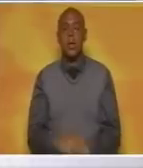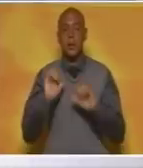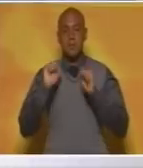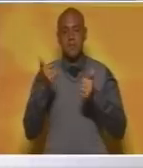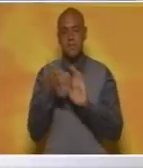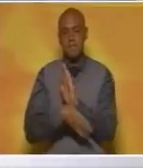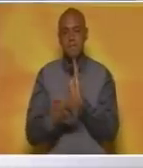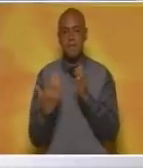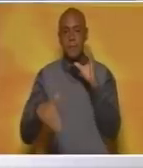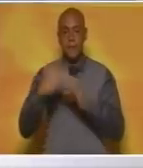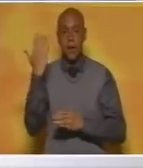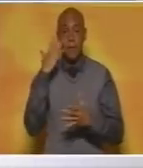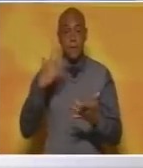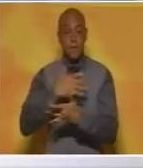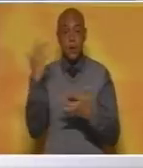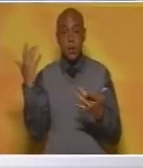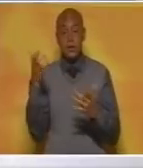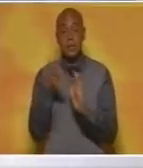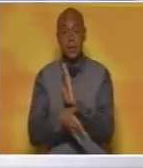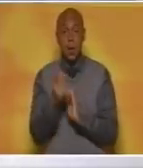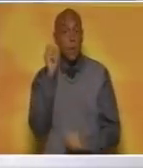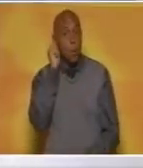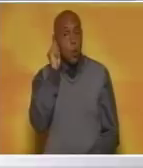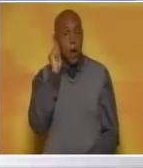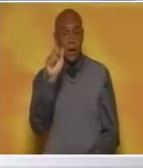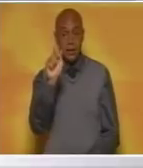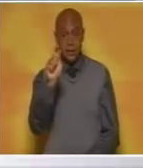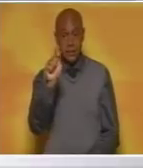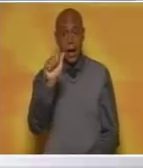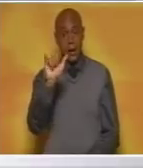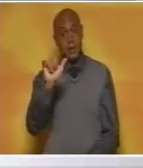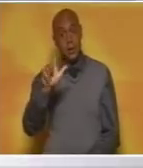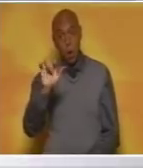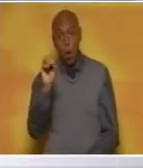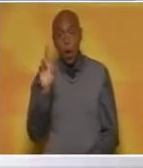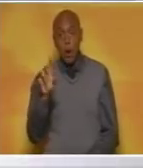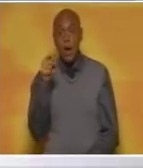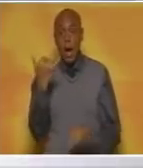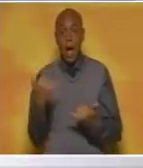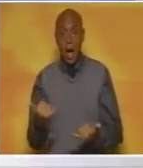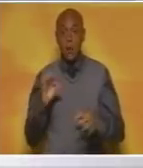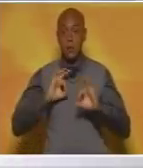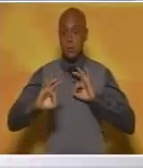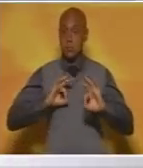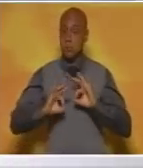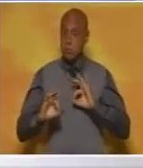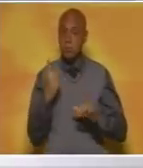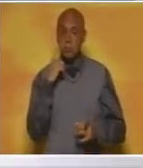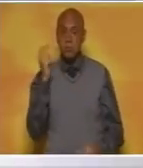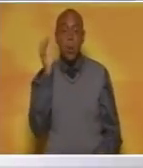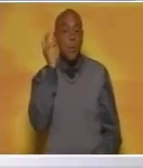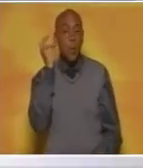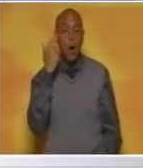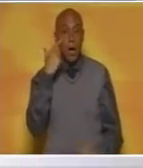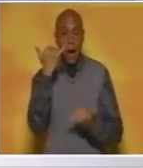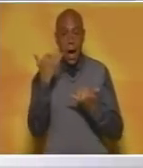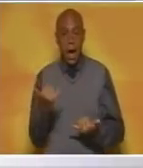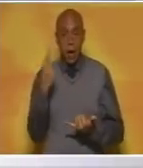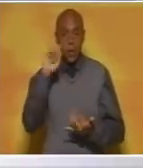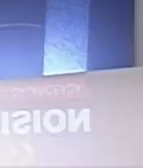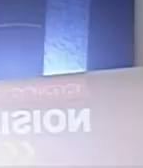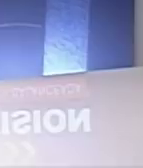Iniciamos las noticias de estrenos y estrellas con Taylor Swift. La cantante se convertirá en la artista de la década. Taylor recibirá el